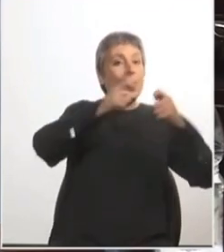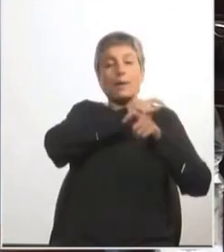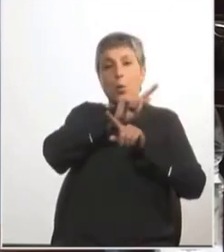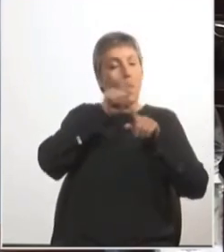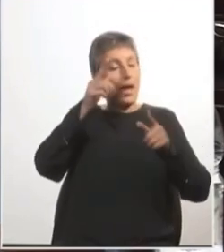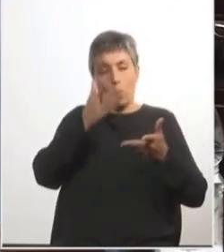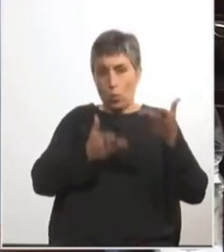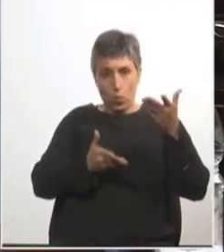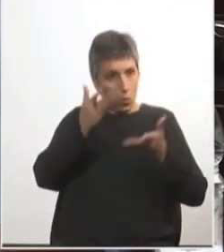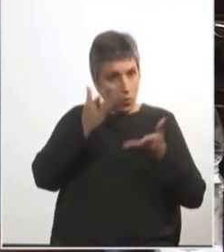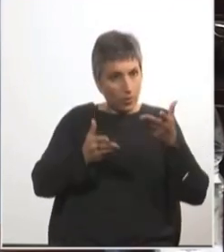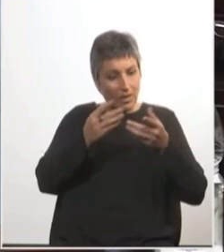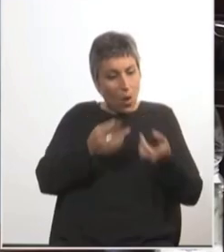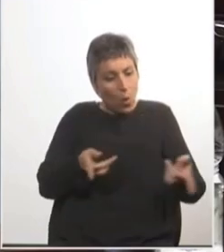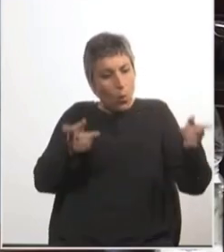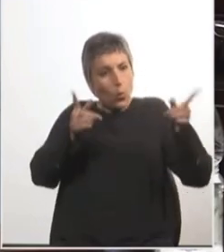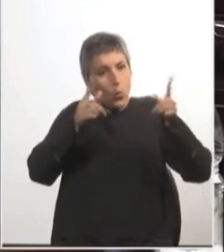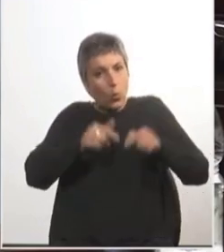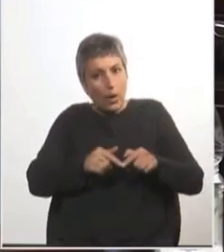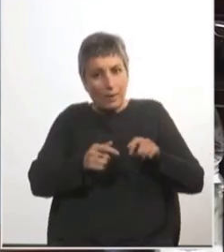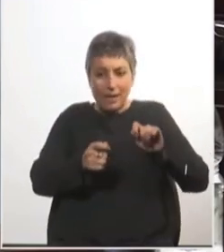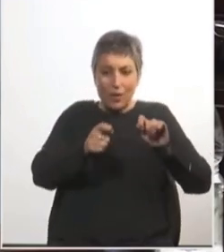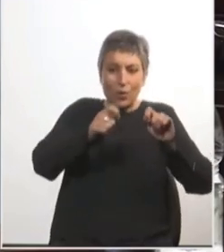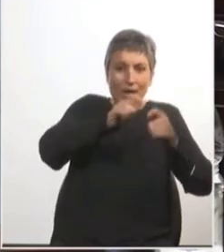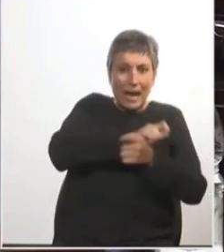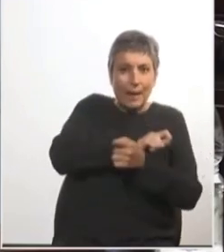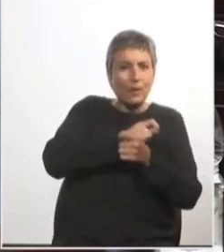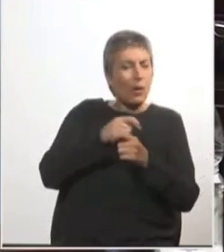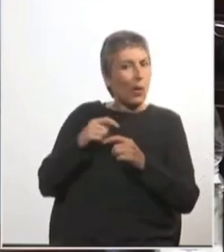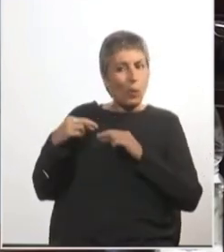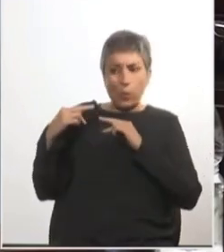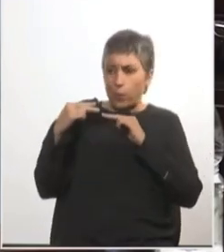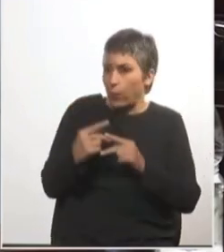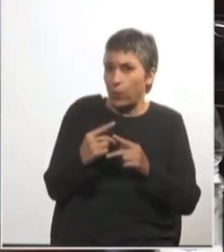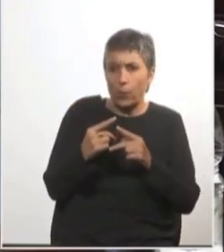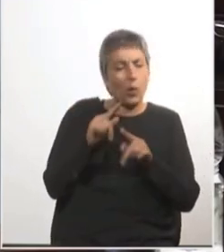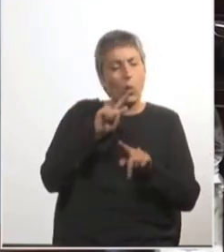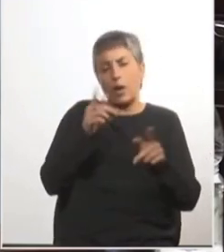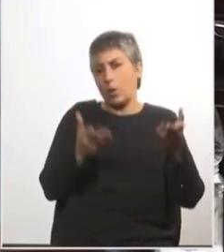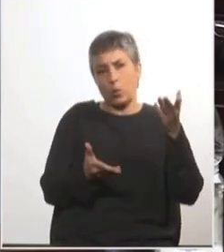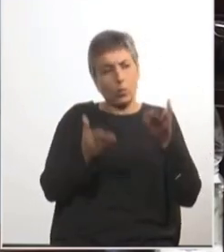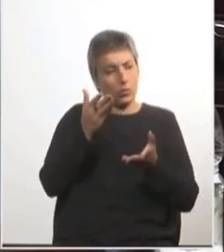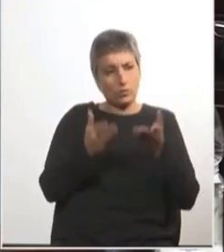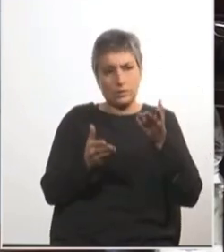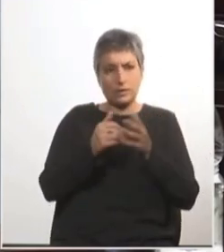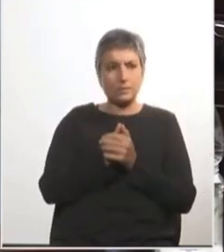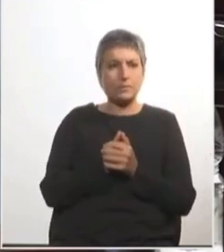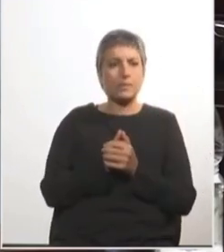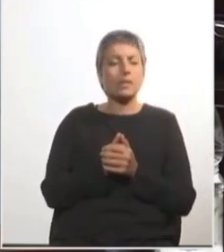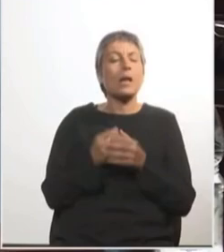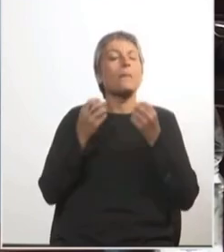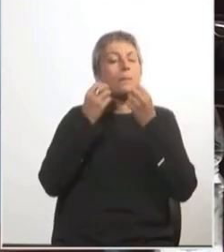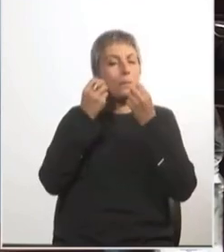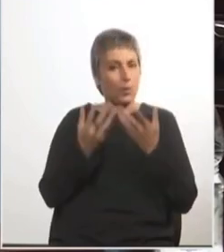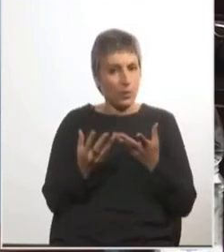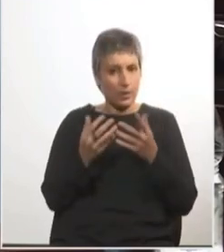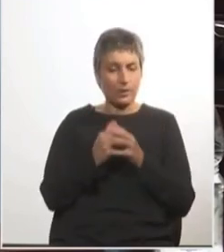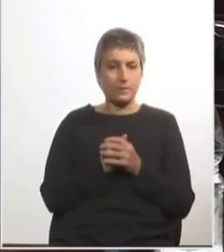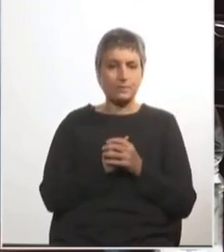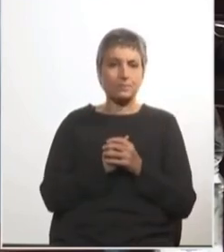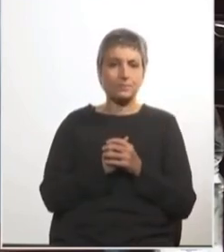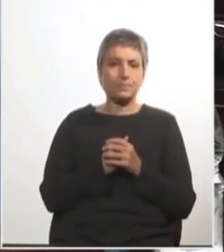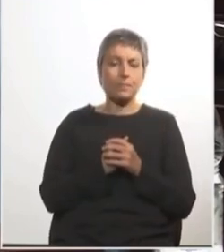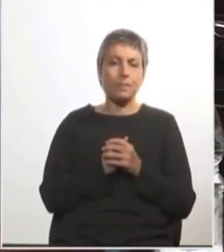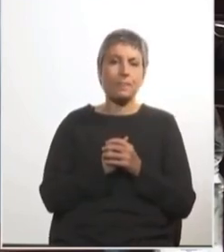injusta, volvió una reforma que sigue siendo injusta. Porque a